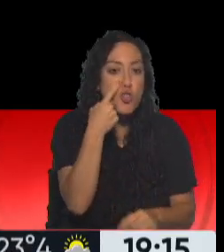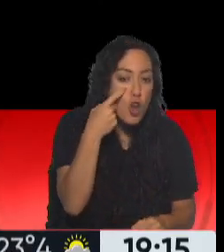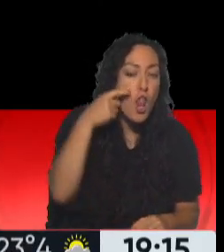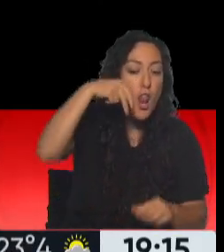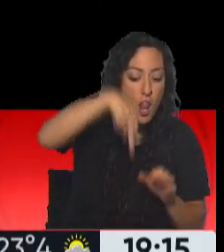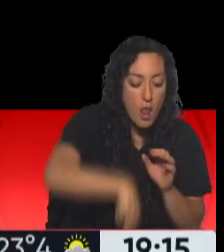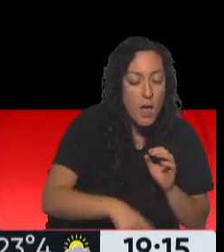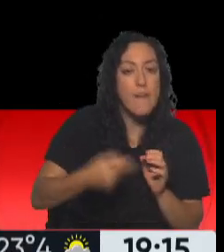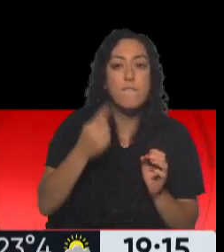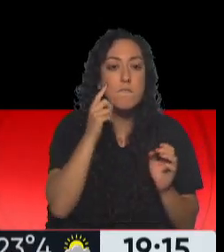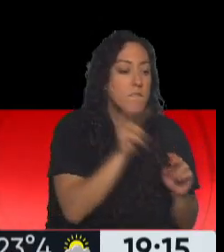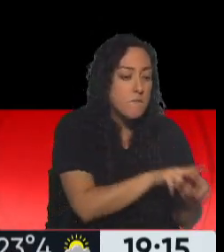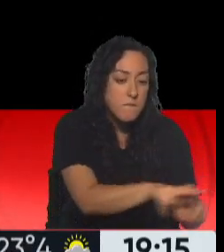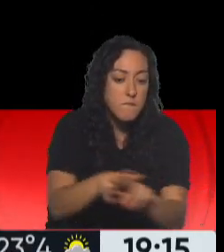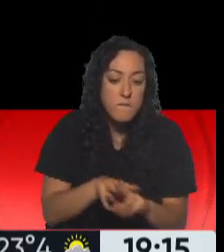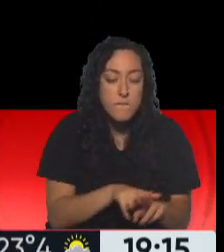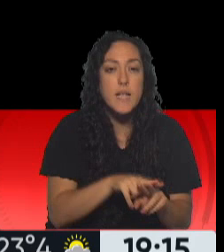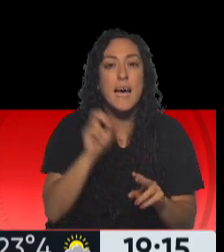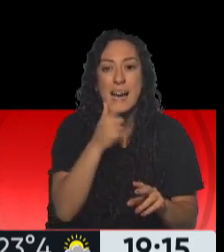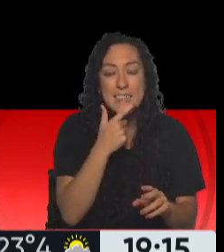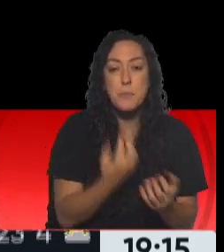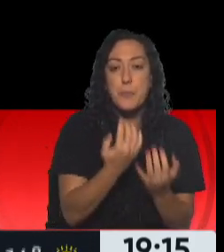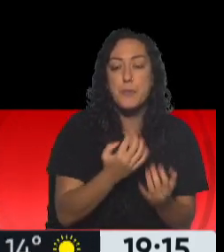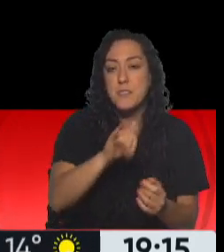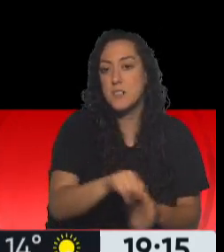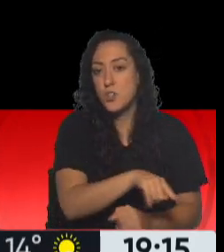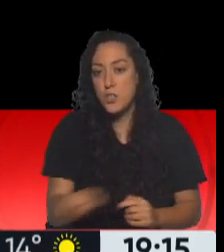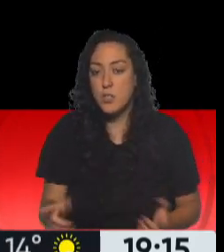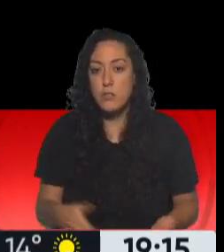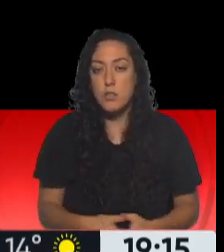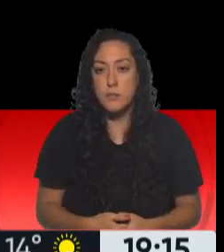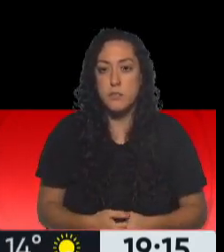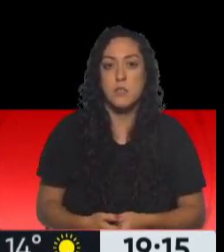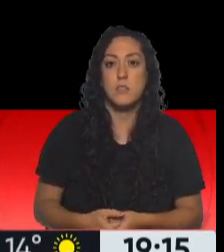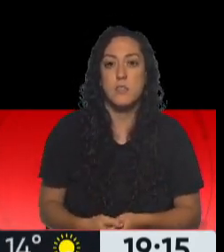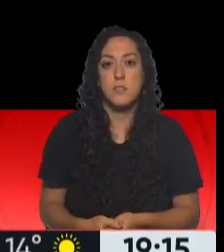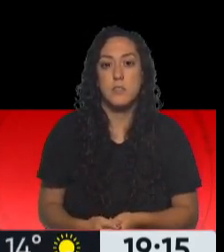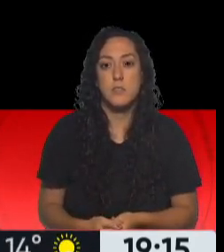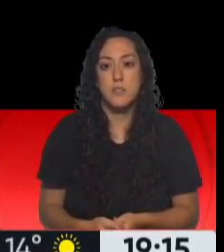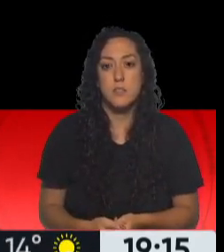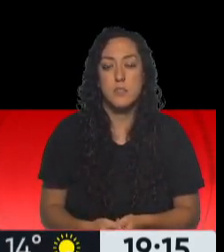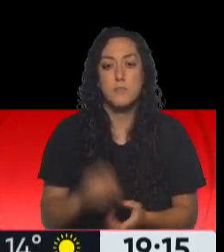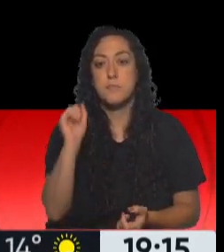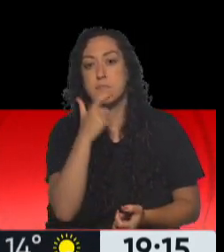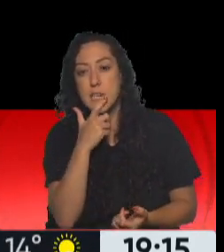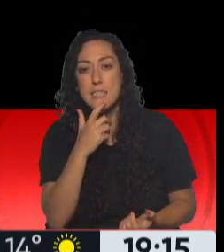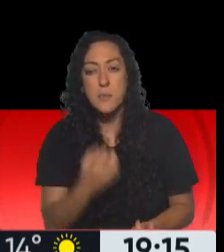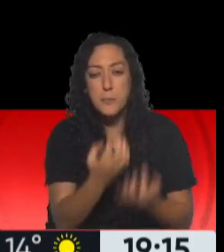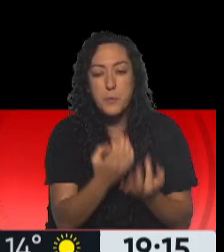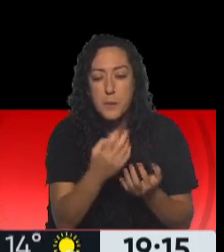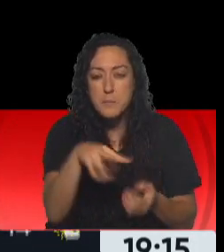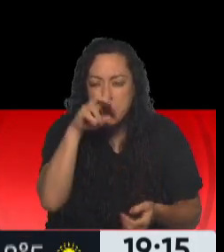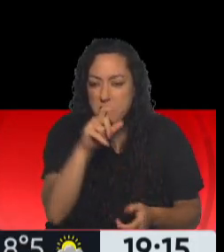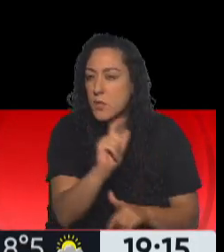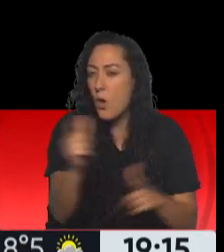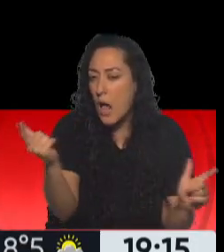obrador y chequear si hay o no escape de gas. Lo que sí me dicen es que no hay olor a pérdida de gas, por lo tanto, lo